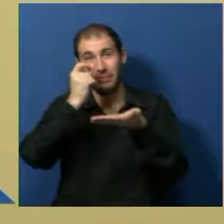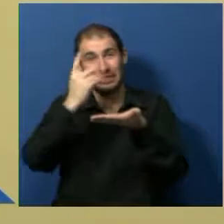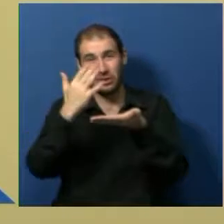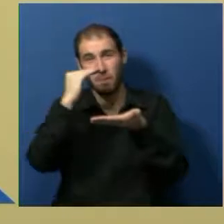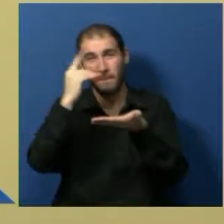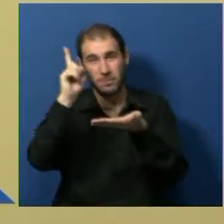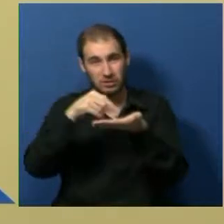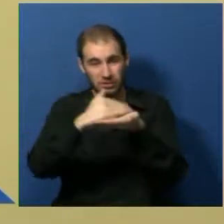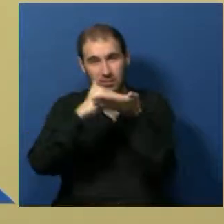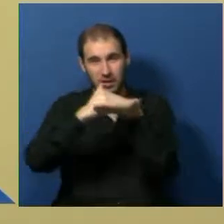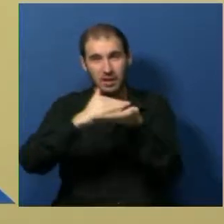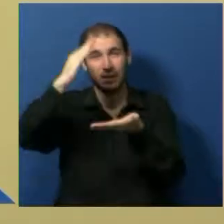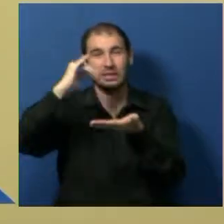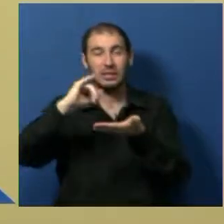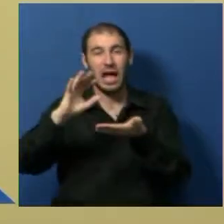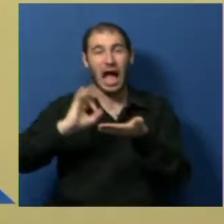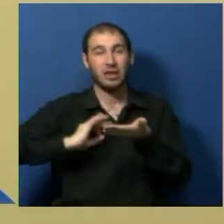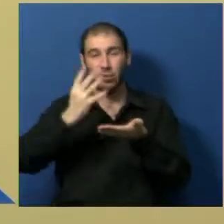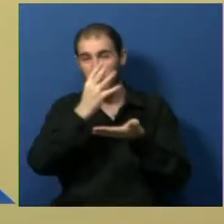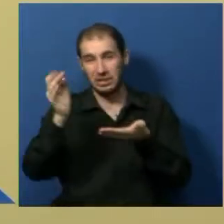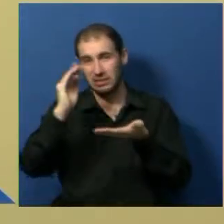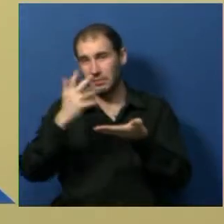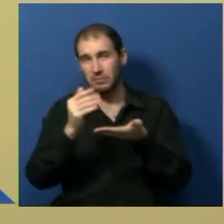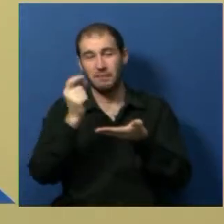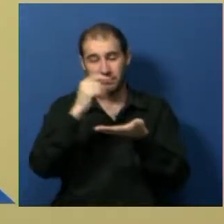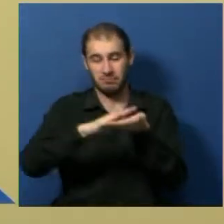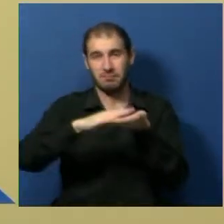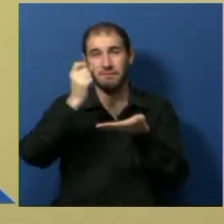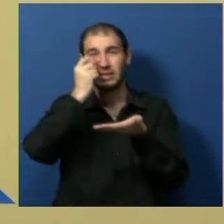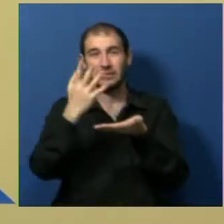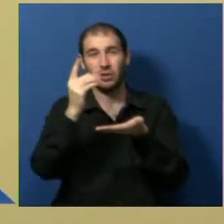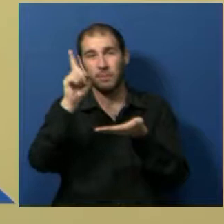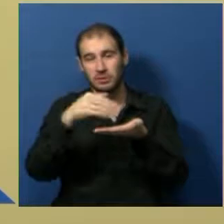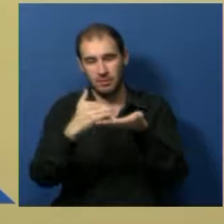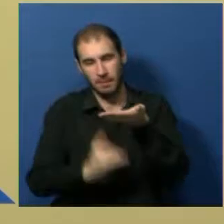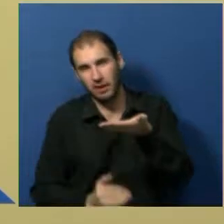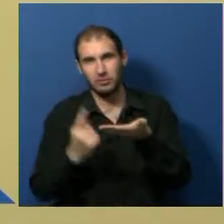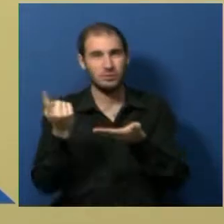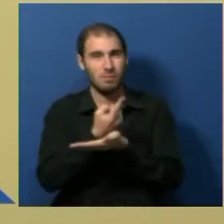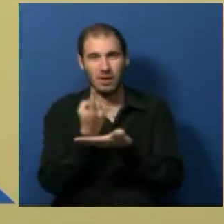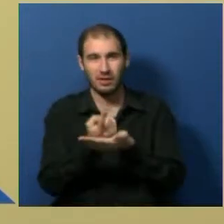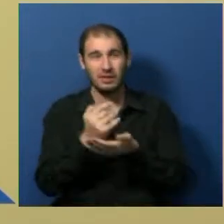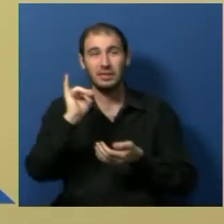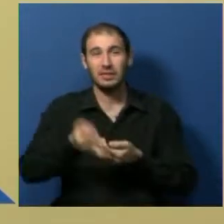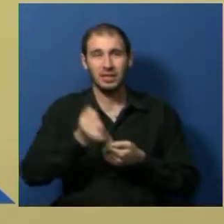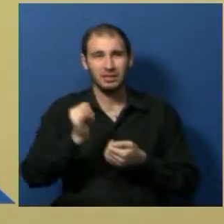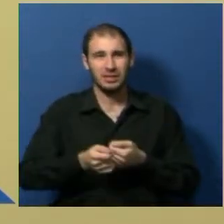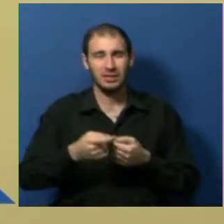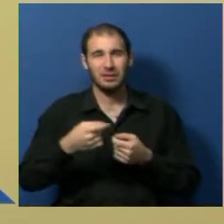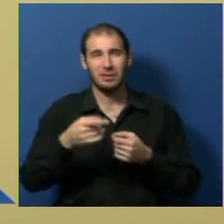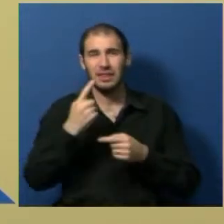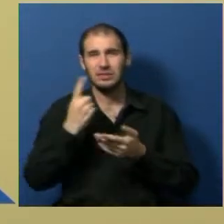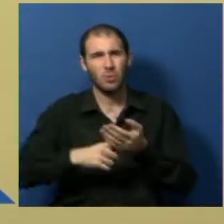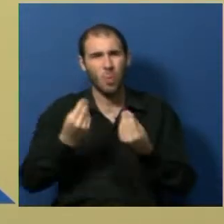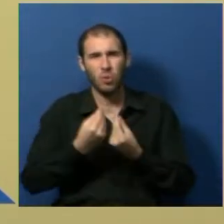piso en Argentina hoy de pobreza de los últimos 40 años casi es del 25% y no lo podemos perforar. Por lo tanto, se necesitan muchas más medidas